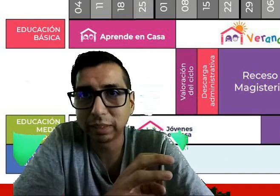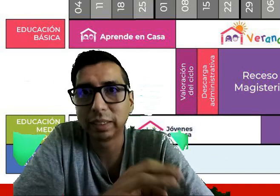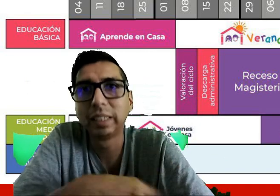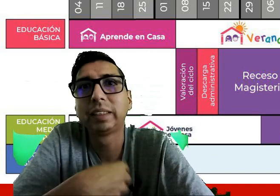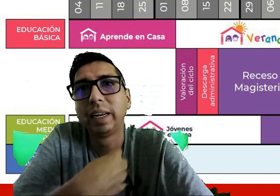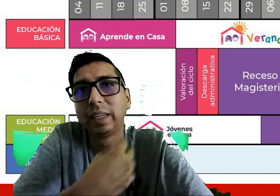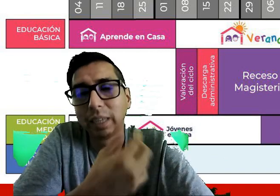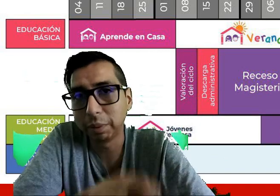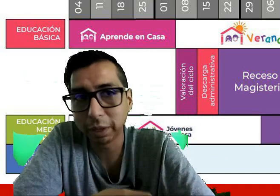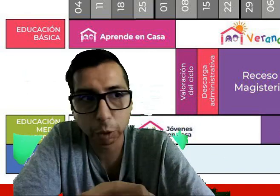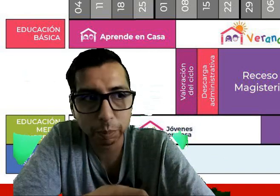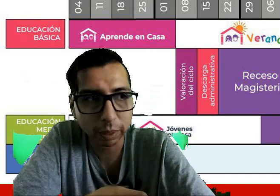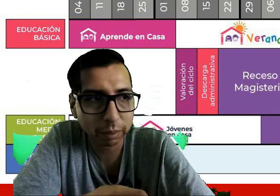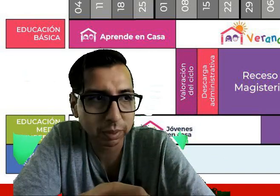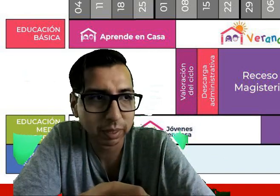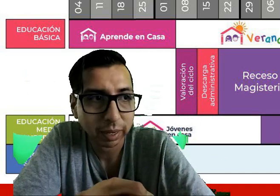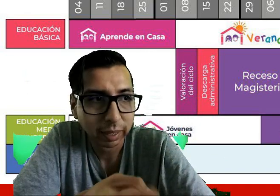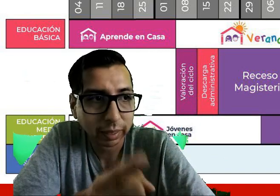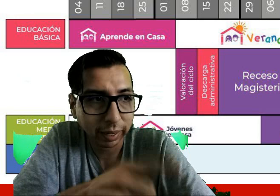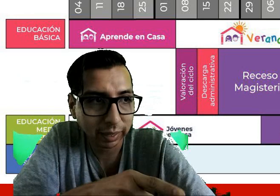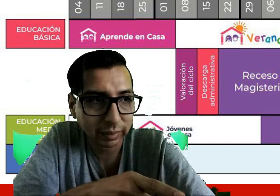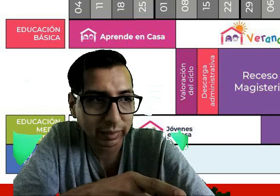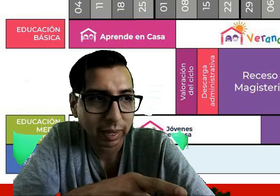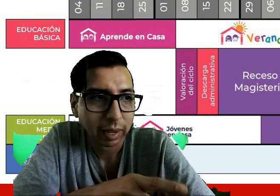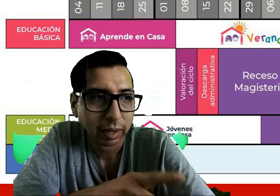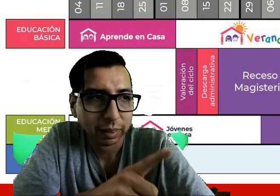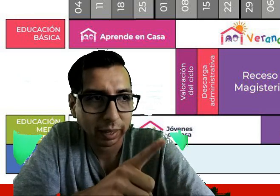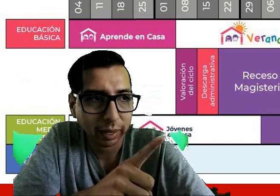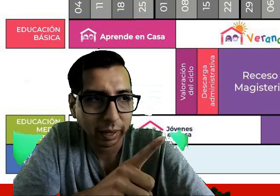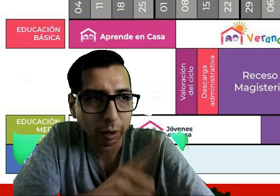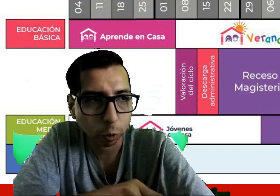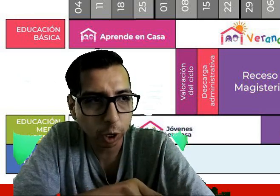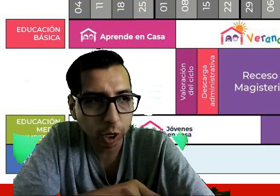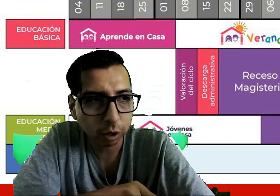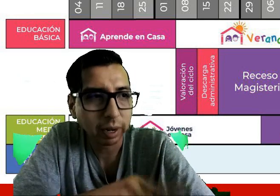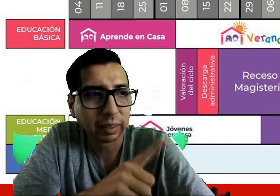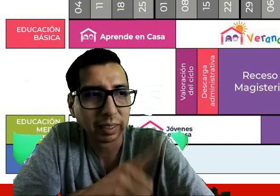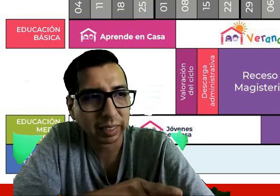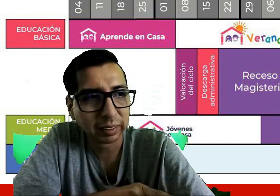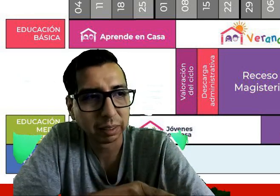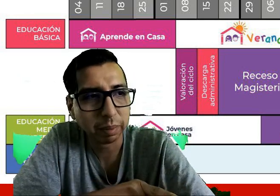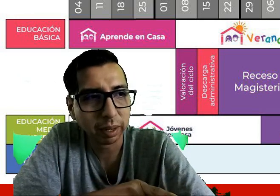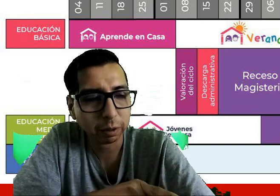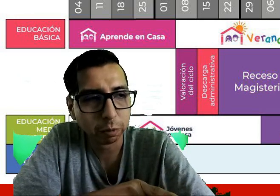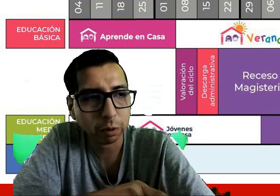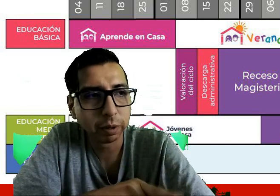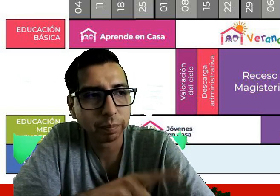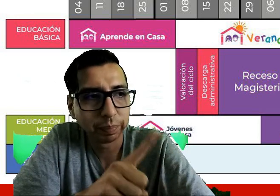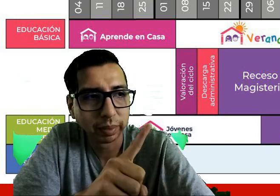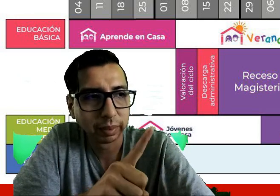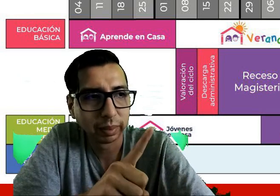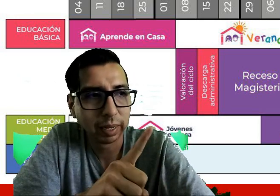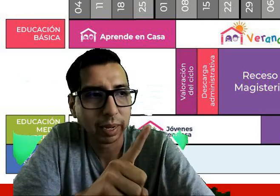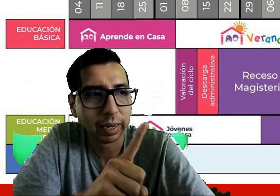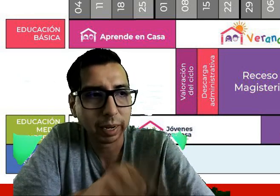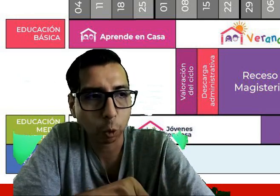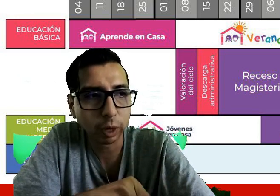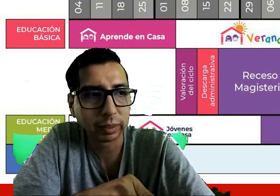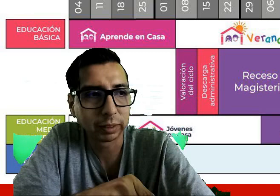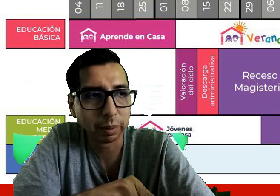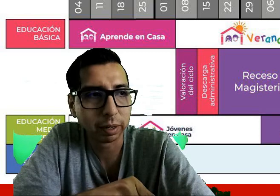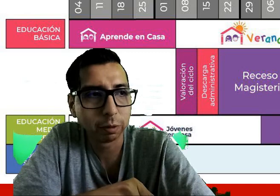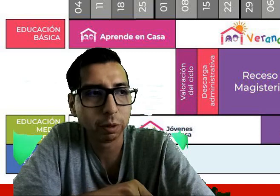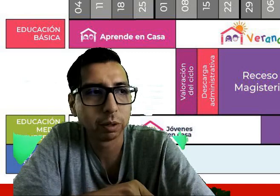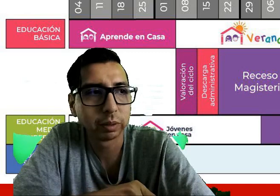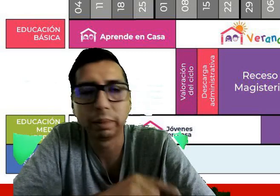esas 7 semanas es el examen del COMIPEMS, que es de en julio, la tercera semana de julio.